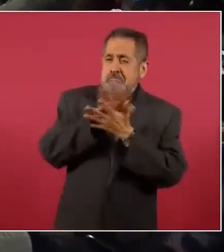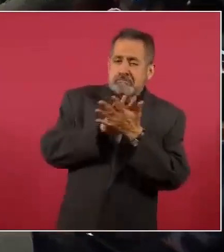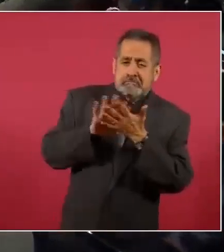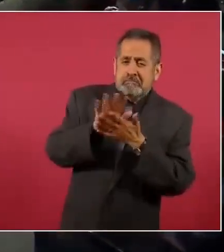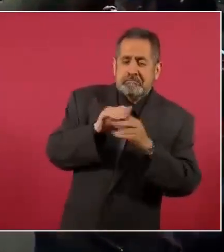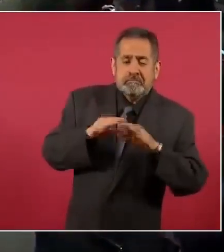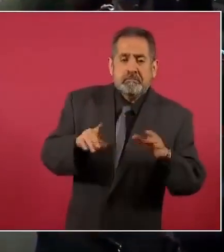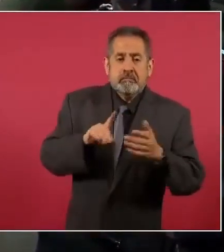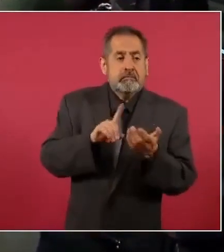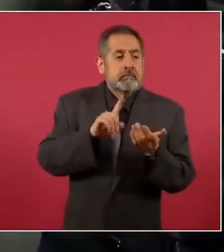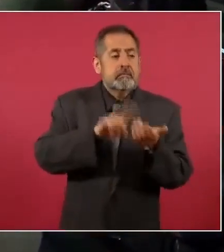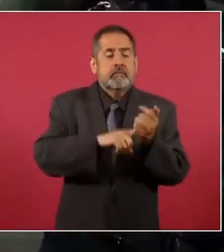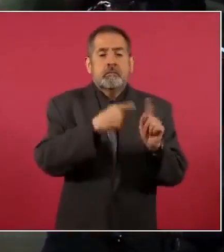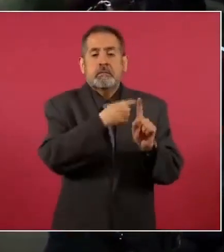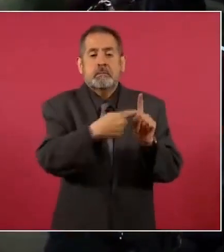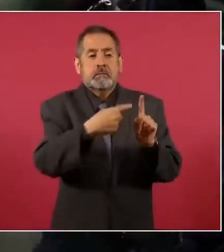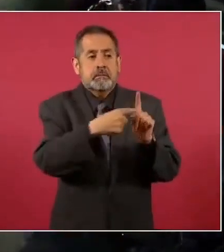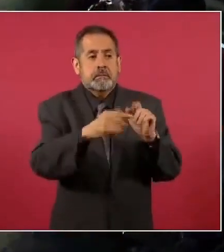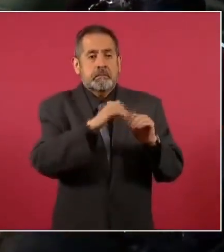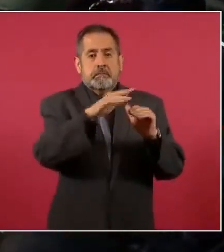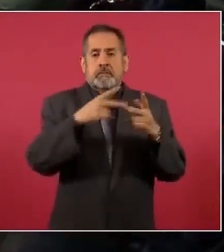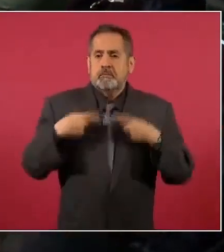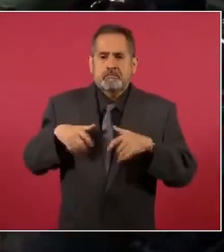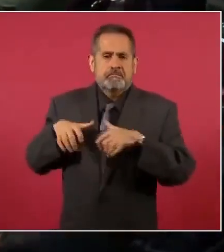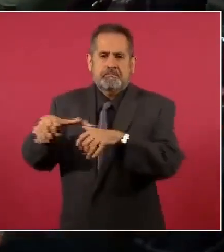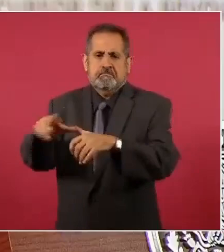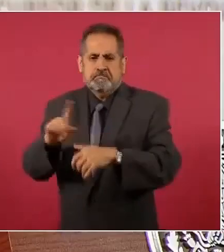en sectores medios.